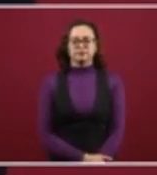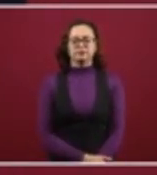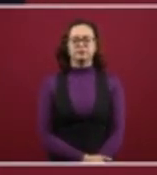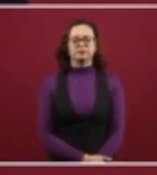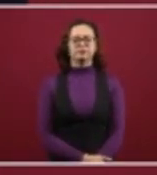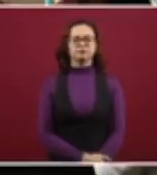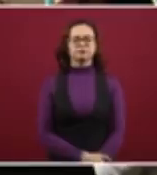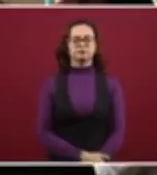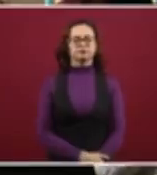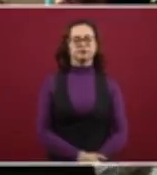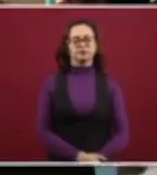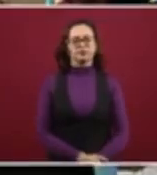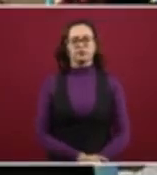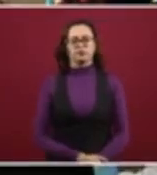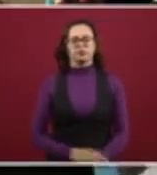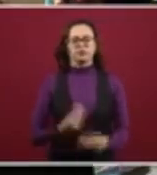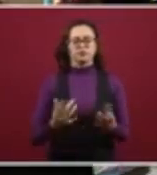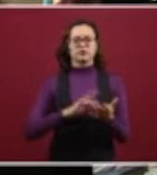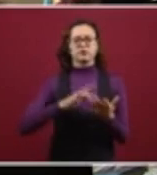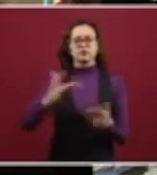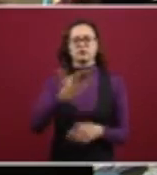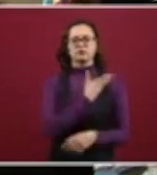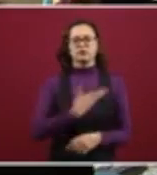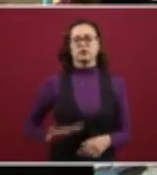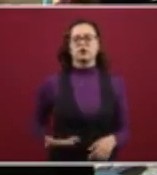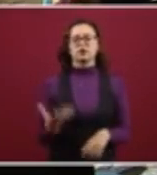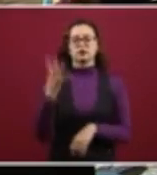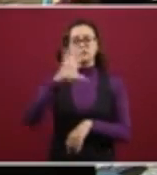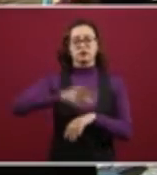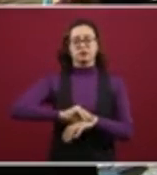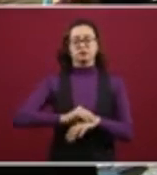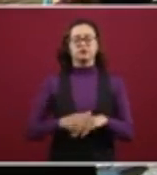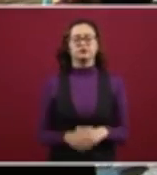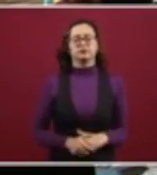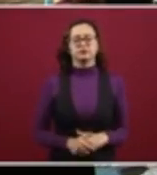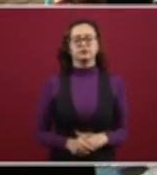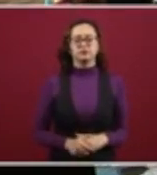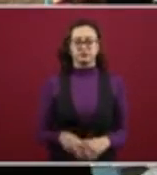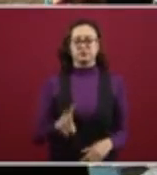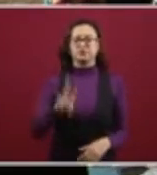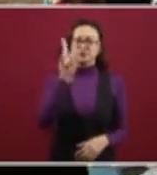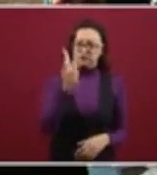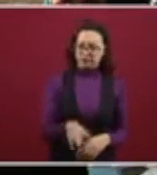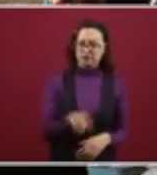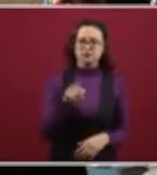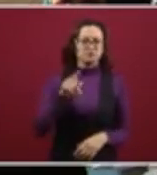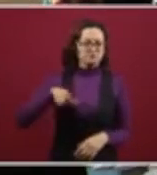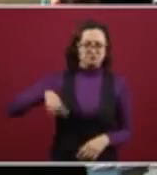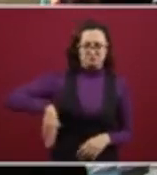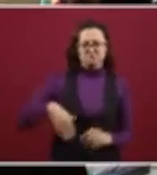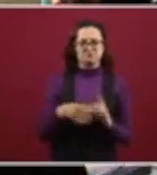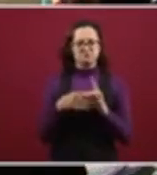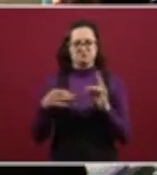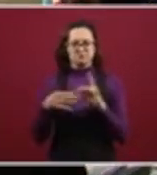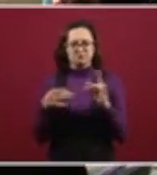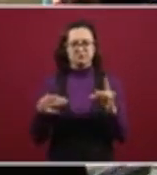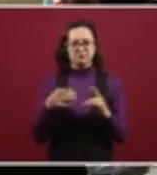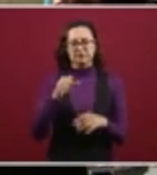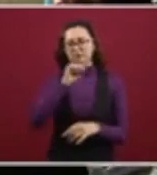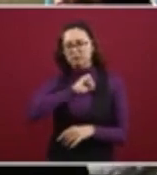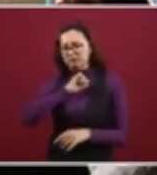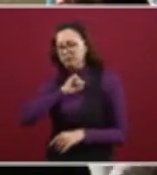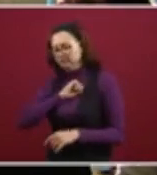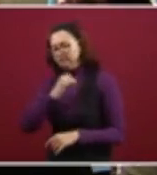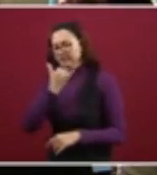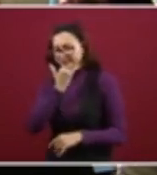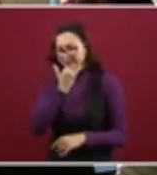Muchas gracias, señor presidente. Con su permiso, efectivamente, como lo ha señalado, perdón, el